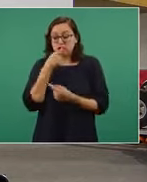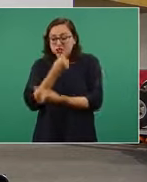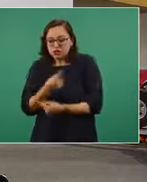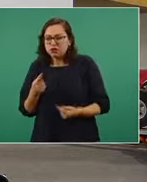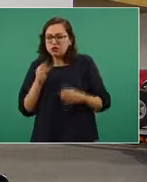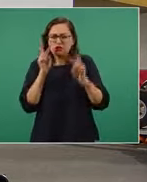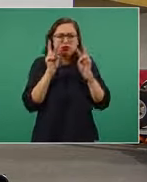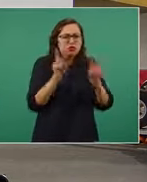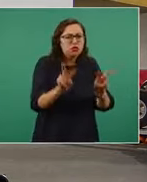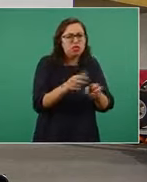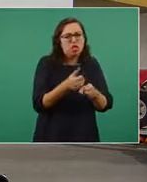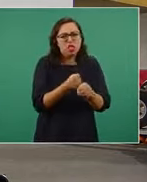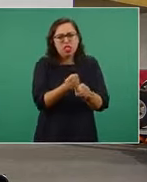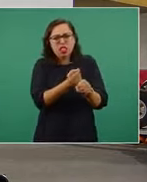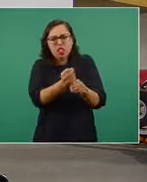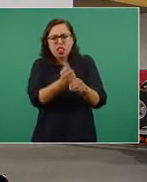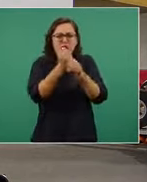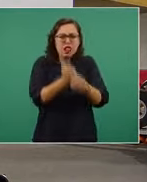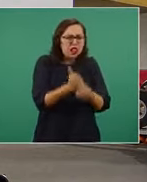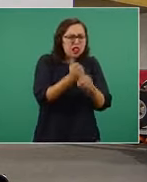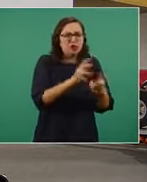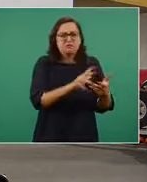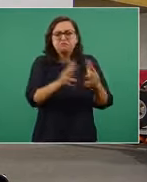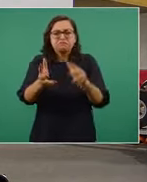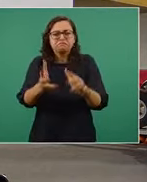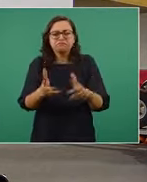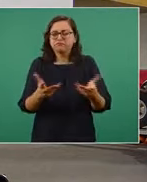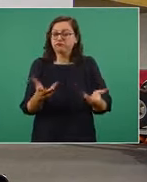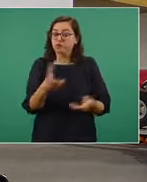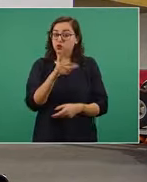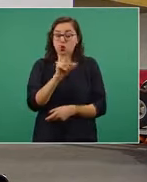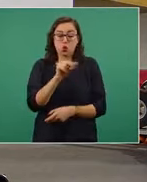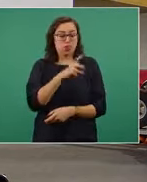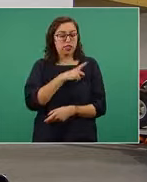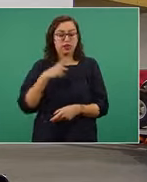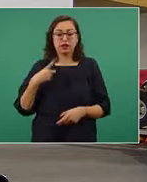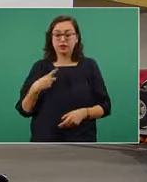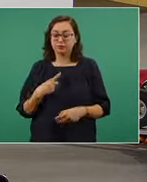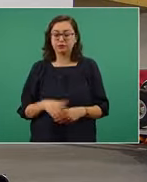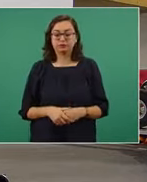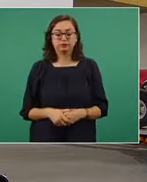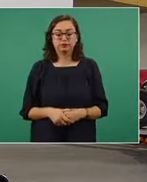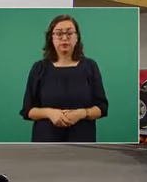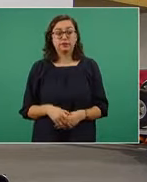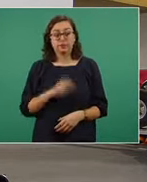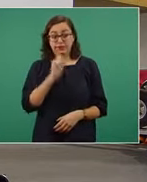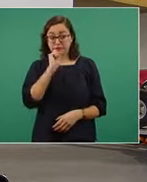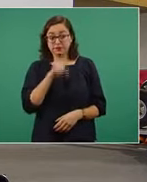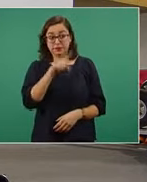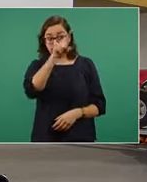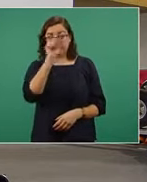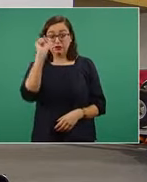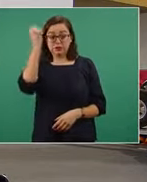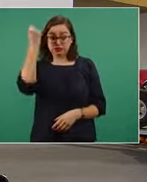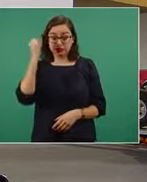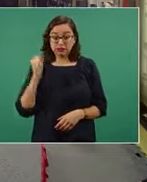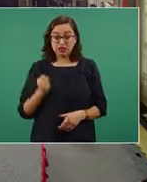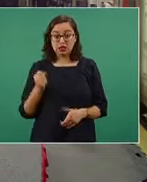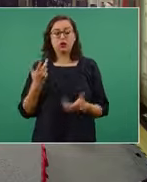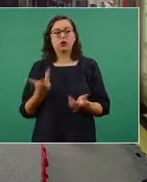en ningún ámbito de la vida. Por ejemplo, basta un botón de muestra. Últimamente, el propio estado de Sinaloa ha estado en la mira de